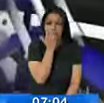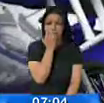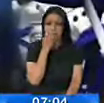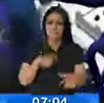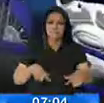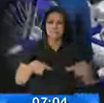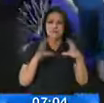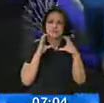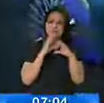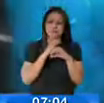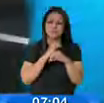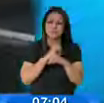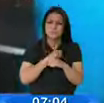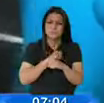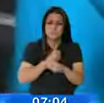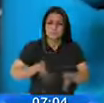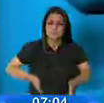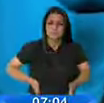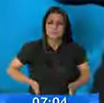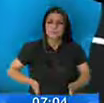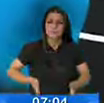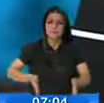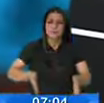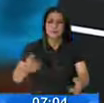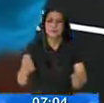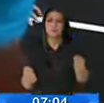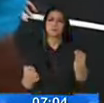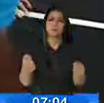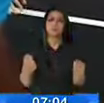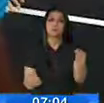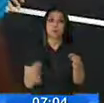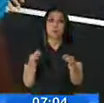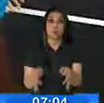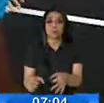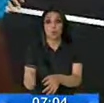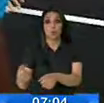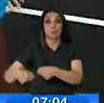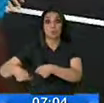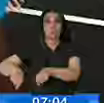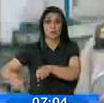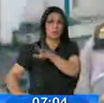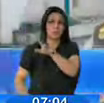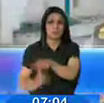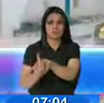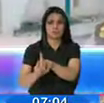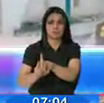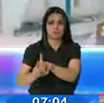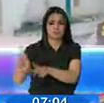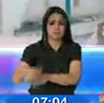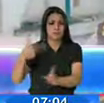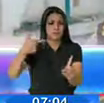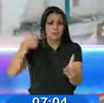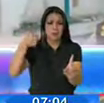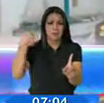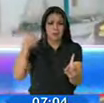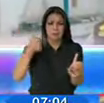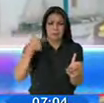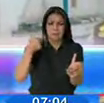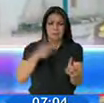oscuro, obviamente en el trayecto, fueron sorprendidos por otro vehículo y también utilizando armas de grueso